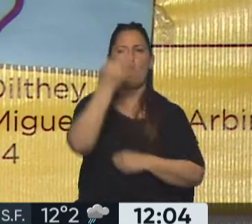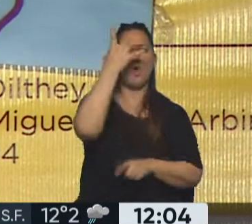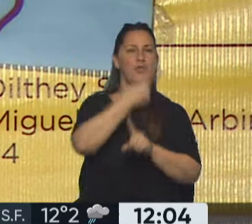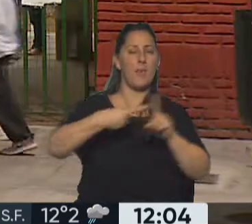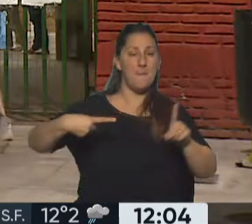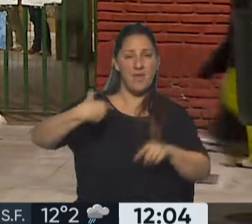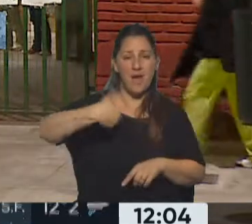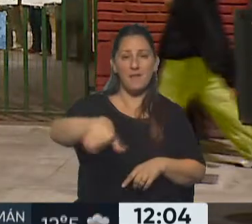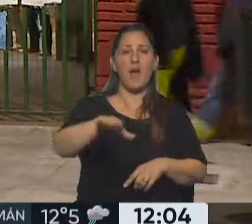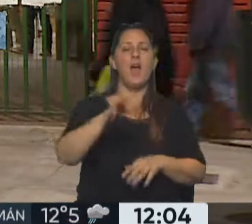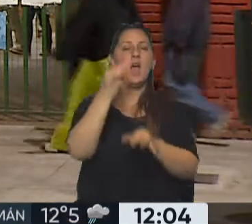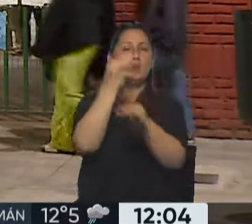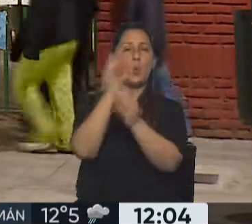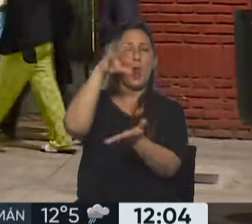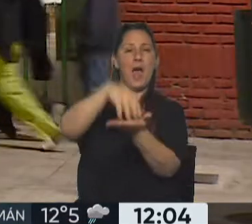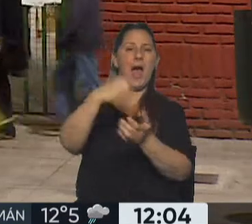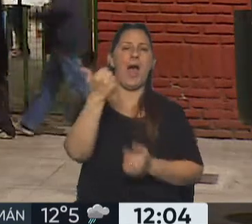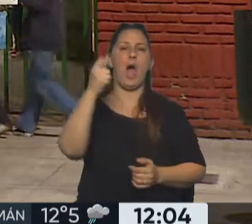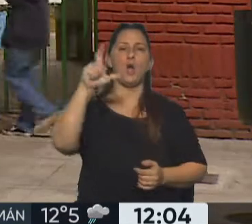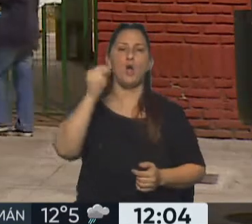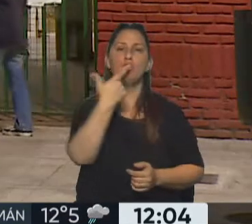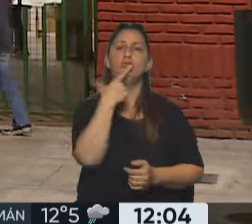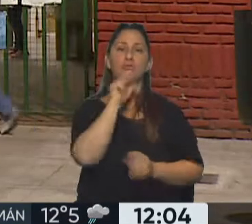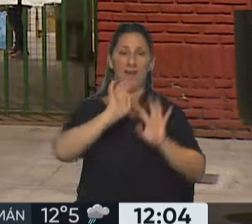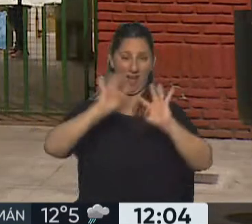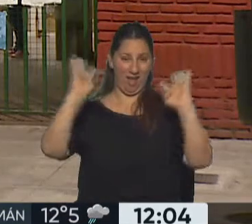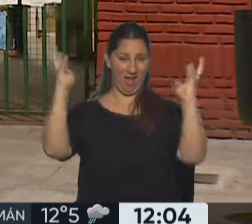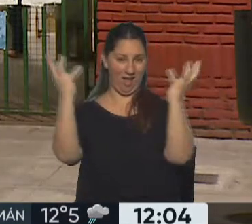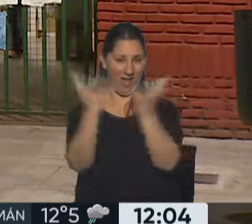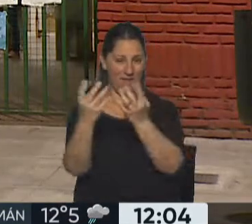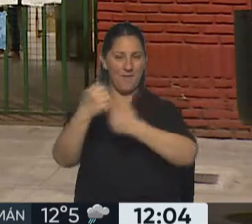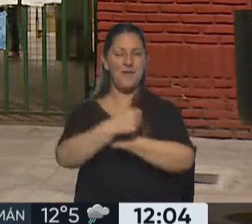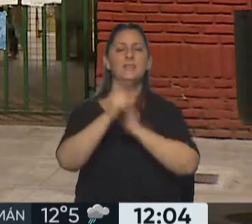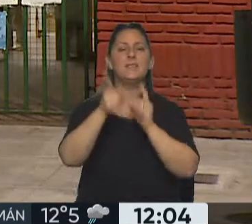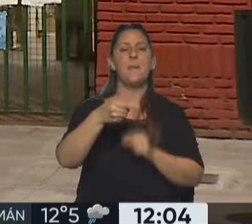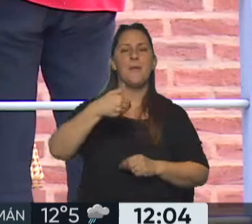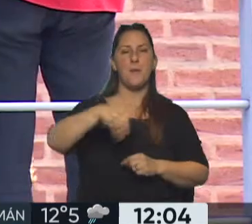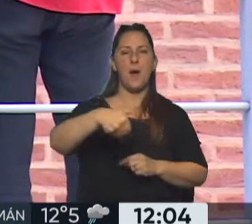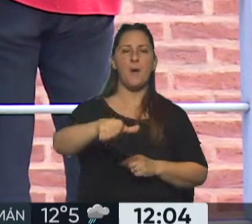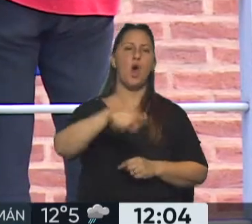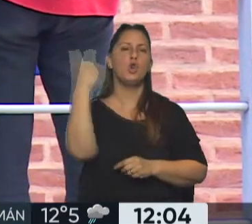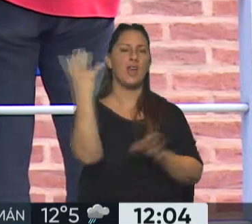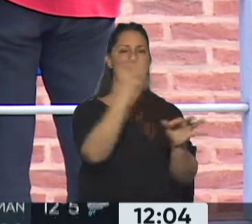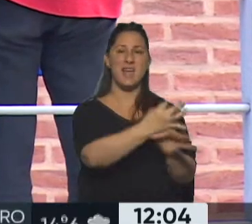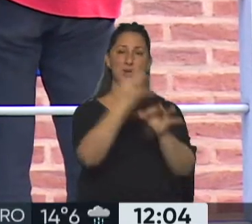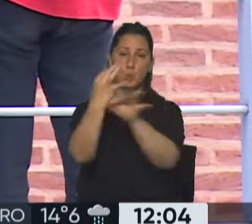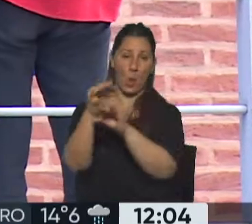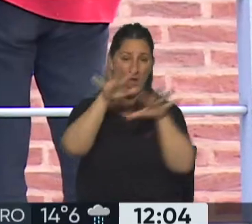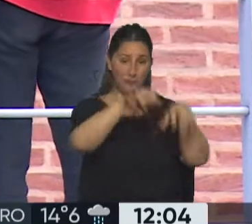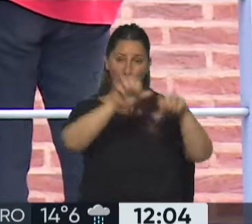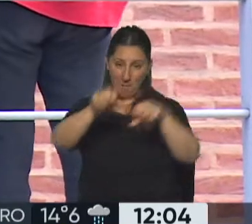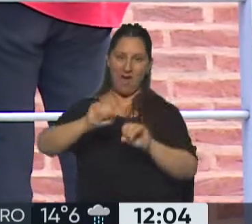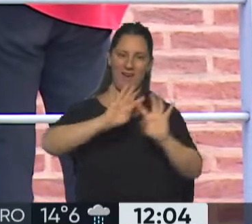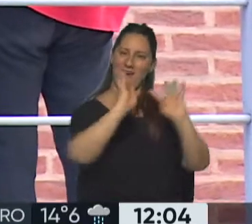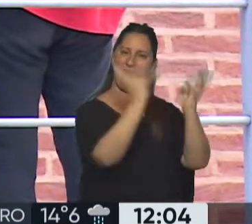12:30, habrá un abrazo del Colegio Mariano Acosta. Y en horas de la tarde también habrá abrazos en otras escuelas tomadas por los estudiantes. Y